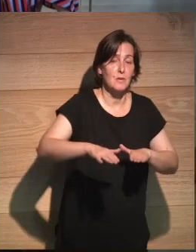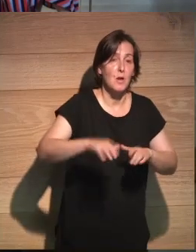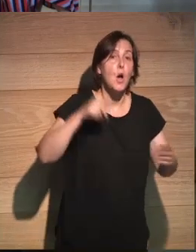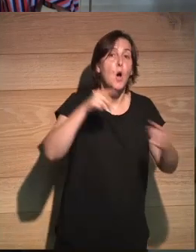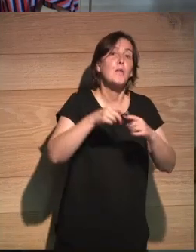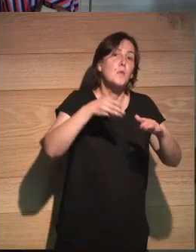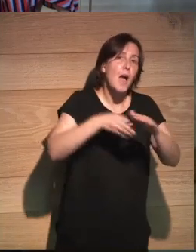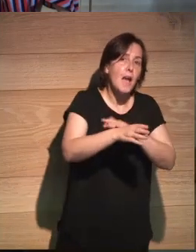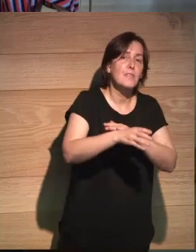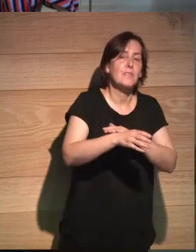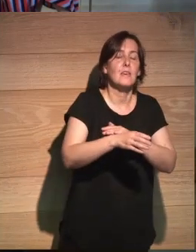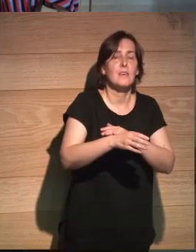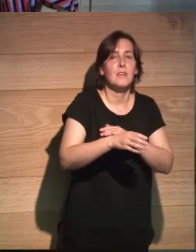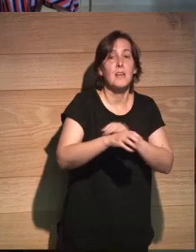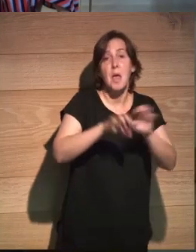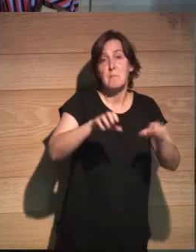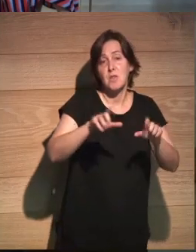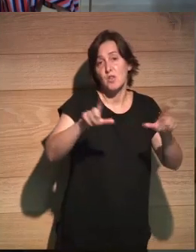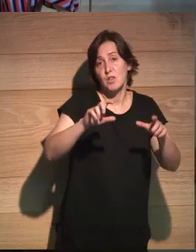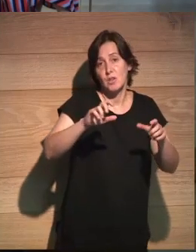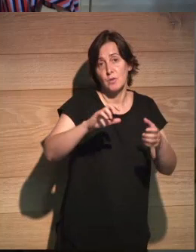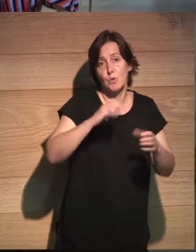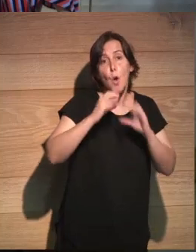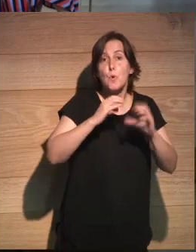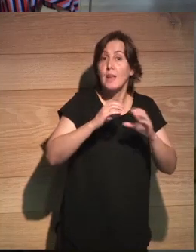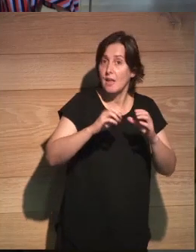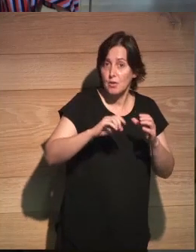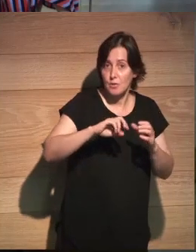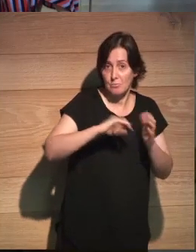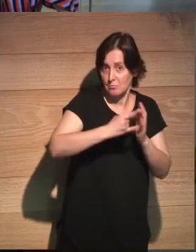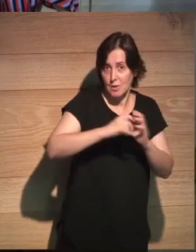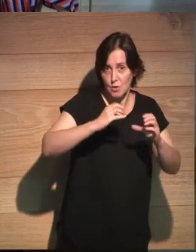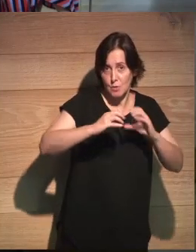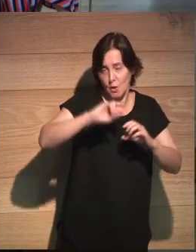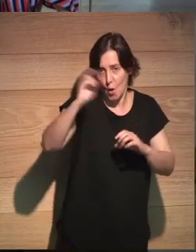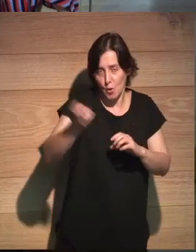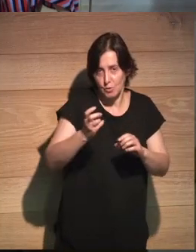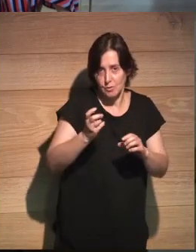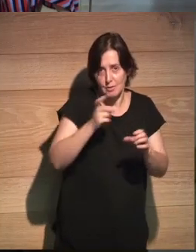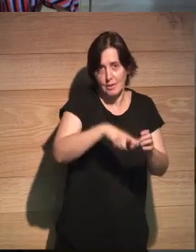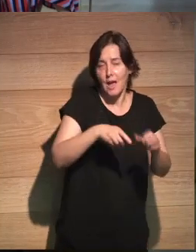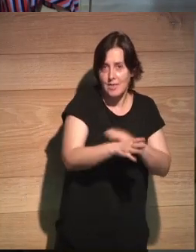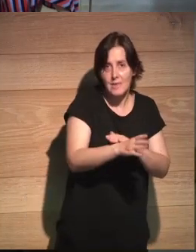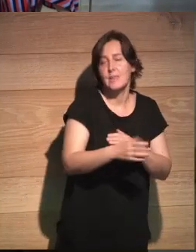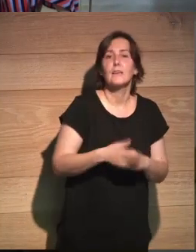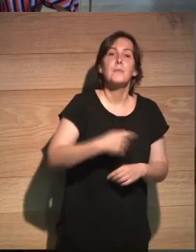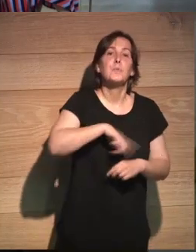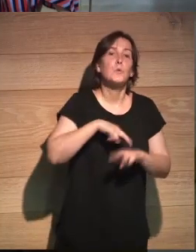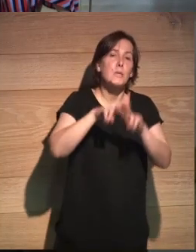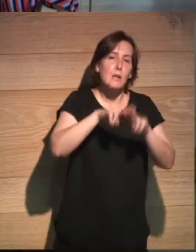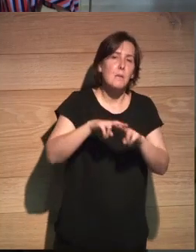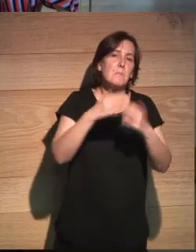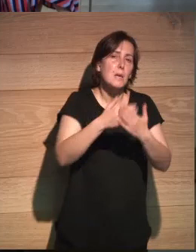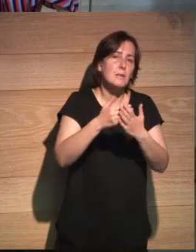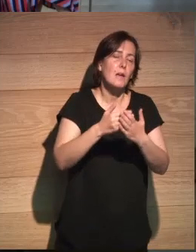acceso a otros medios de comunicación en el que seguir pues, contando, en el caso de este particular, nuestra investigación, qué